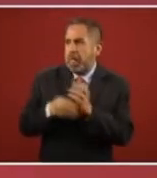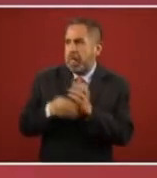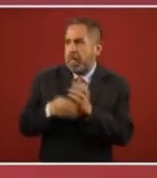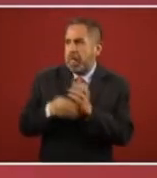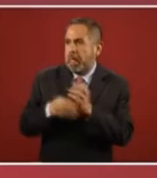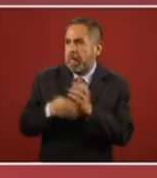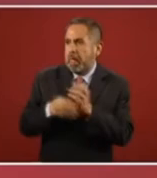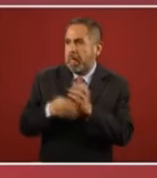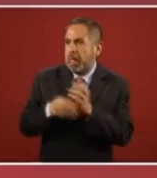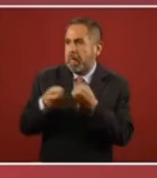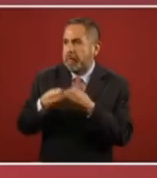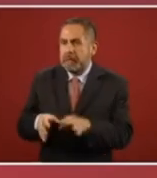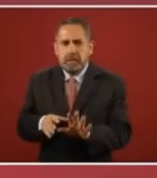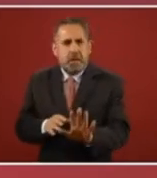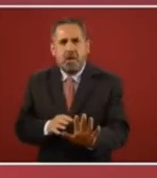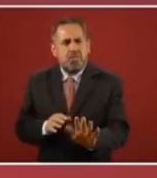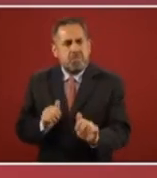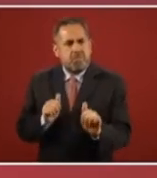sí